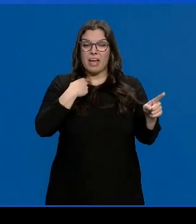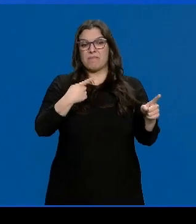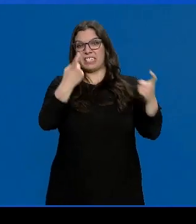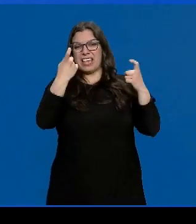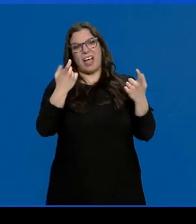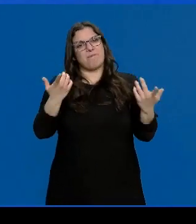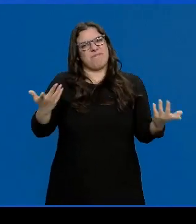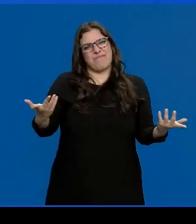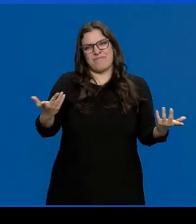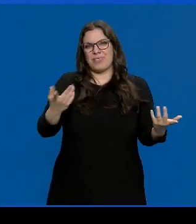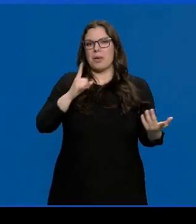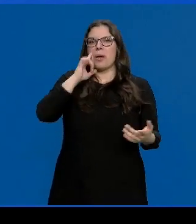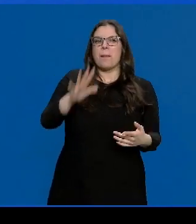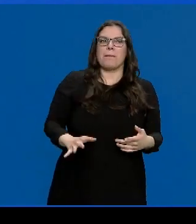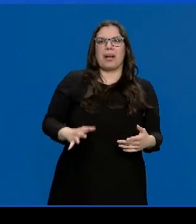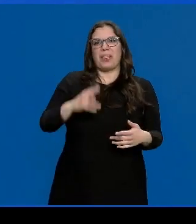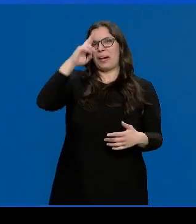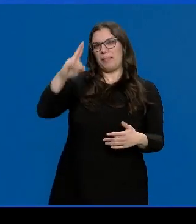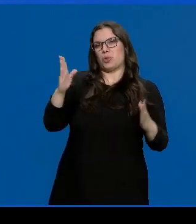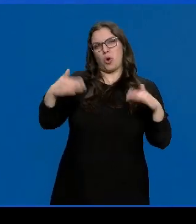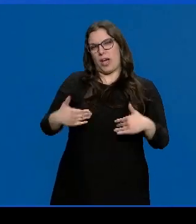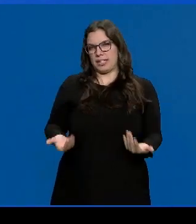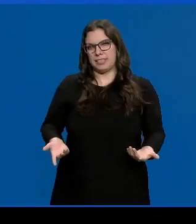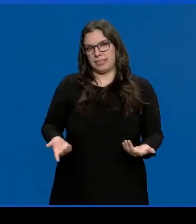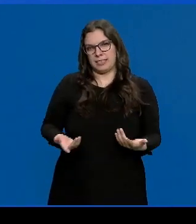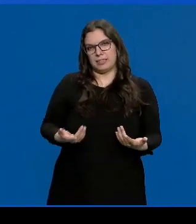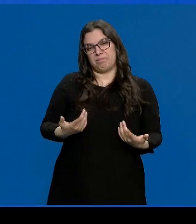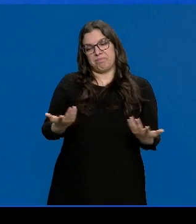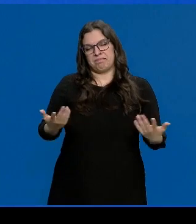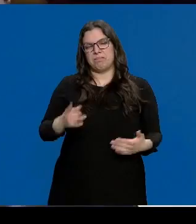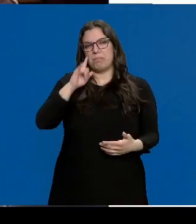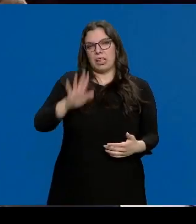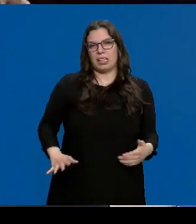hombre, no parece que sea muy respetuoso ese tema, ¿no?